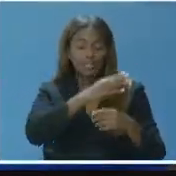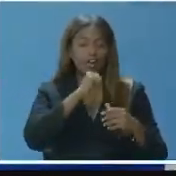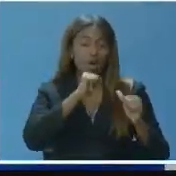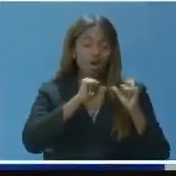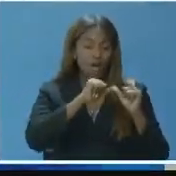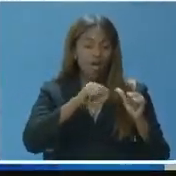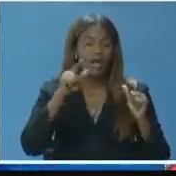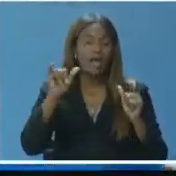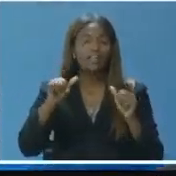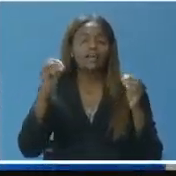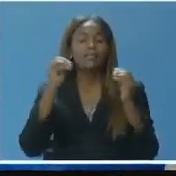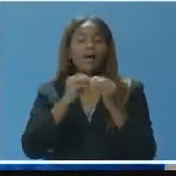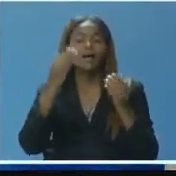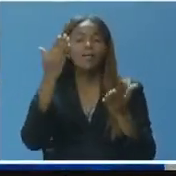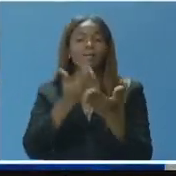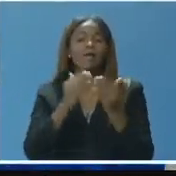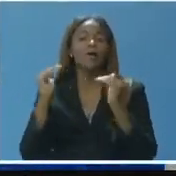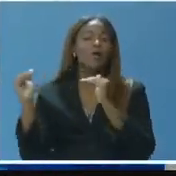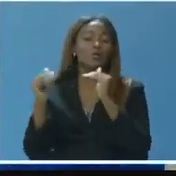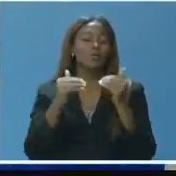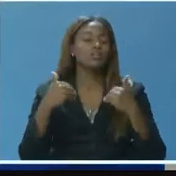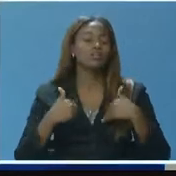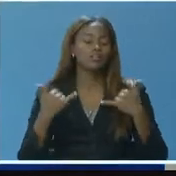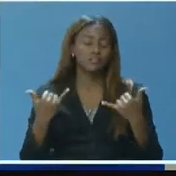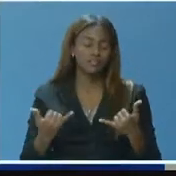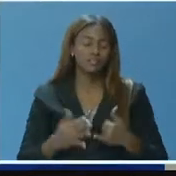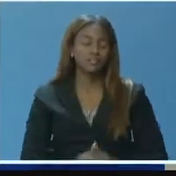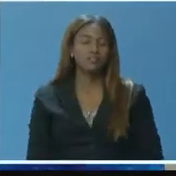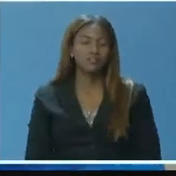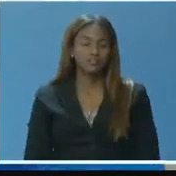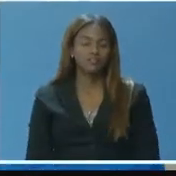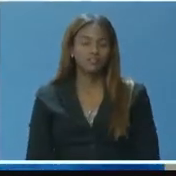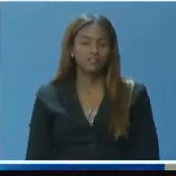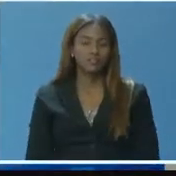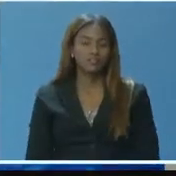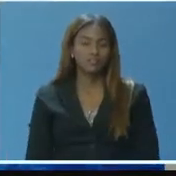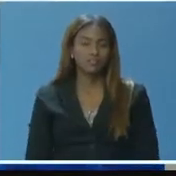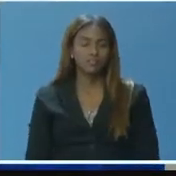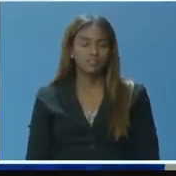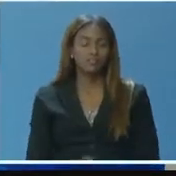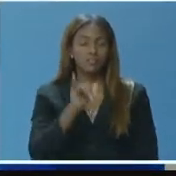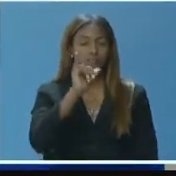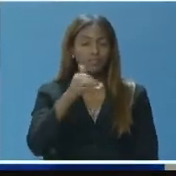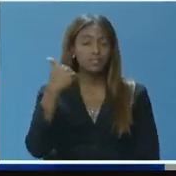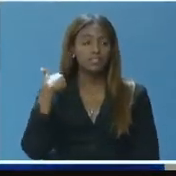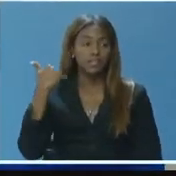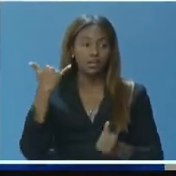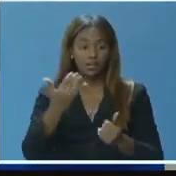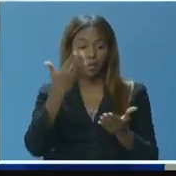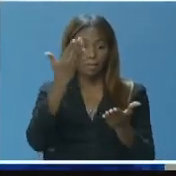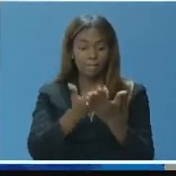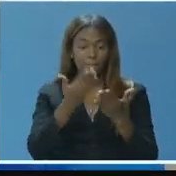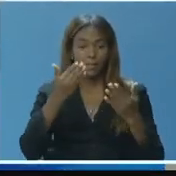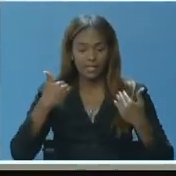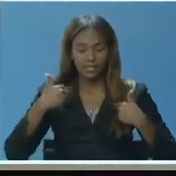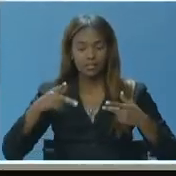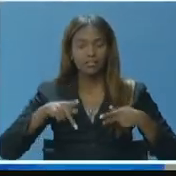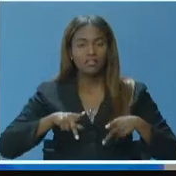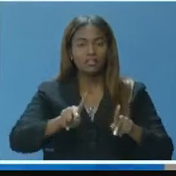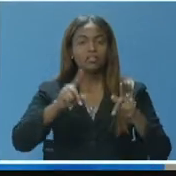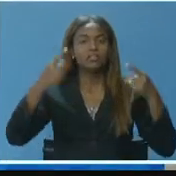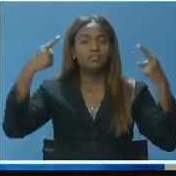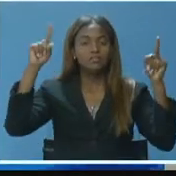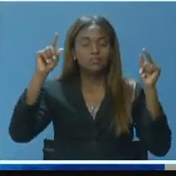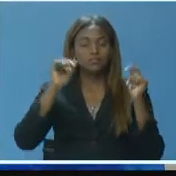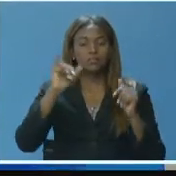hace imperar la justicia. En medidas que está implementando a diferentes niveles y que está permitiendo que hayan logros, como en